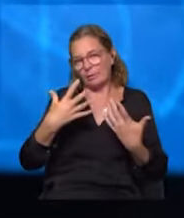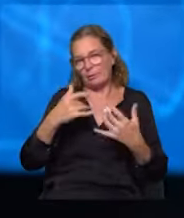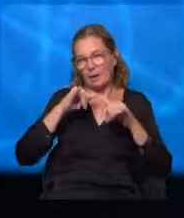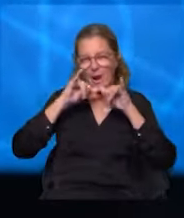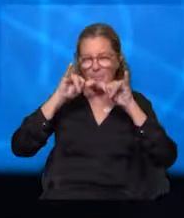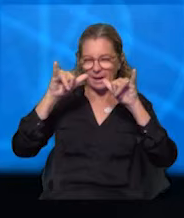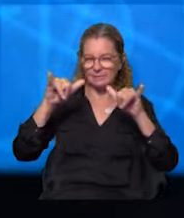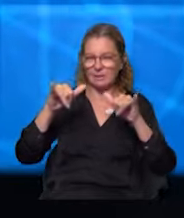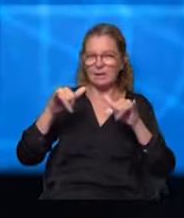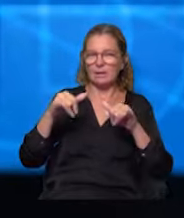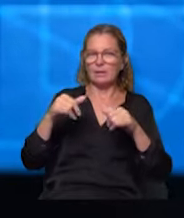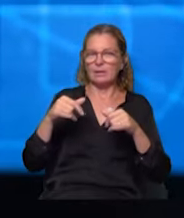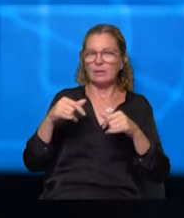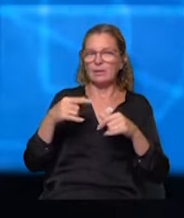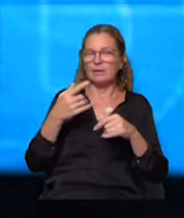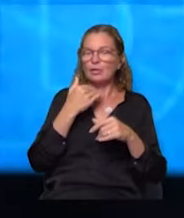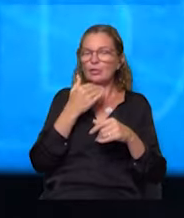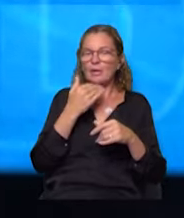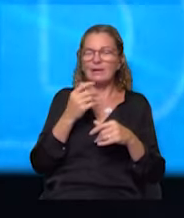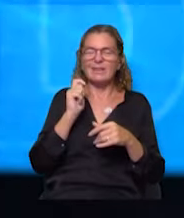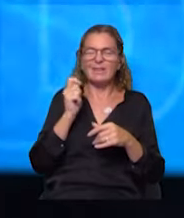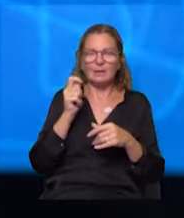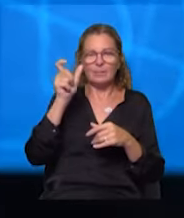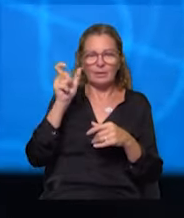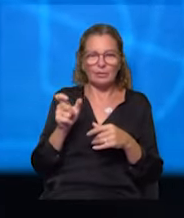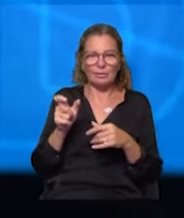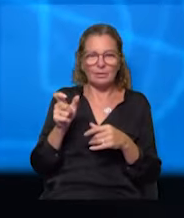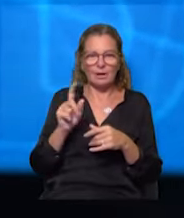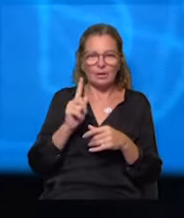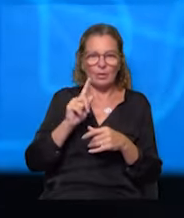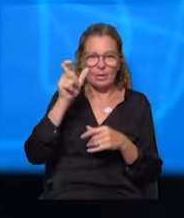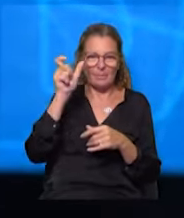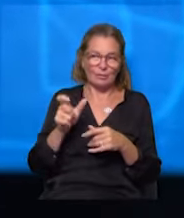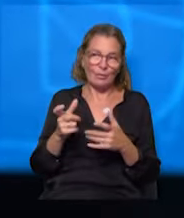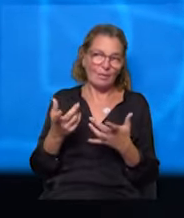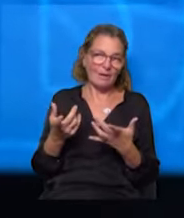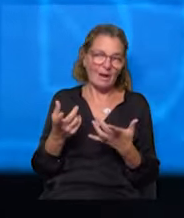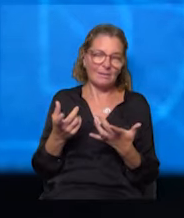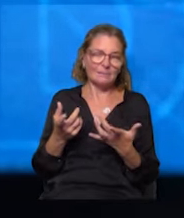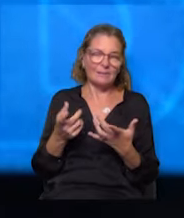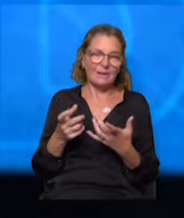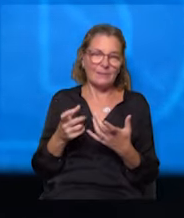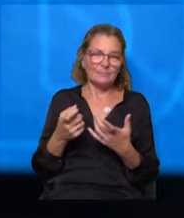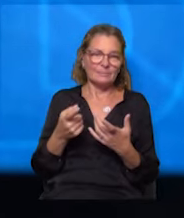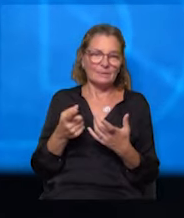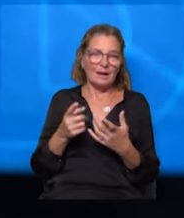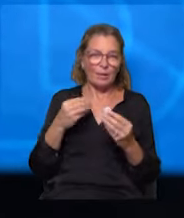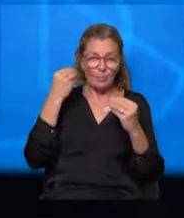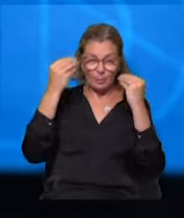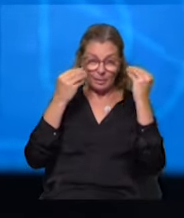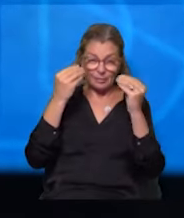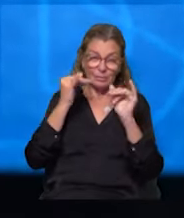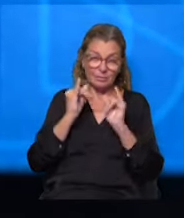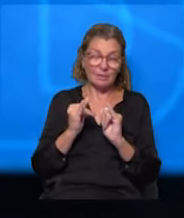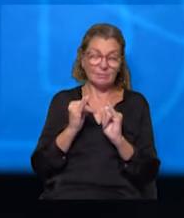campañas con cuentas Que ni siquiera son son de seres humanos verdad por lo tanto Sí hay una preocupación